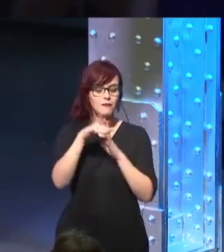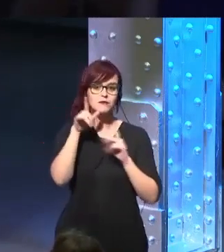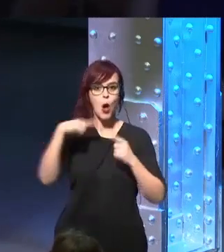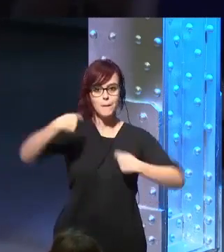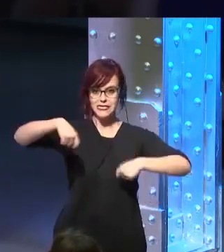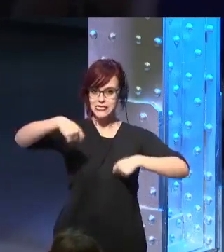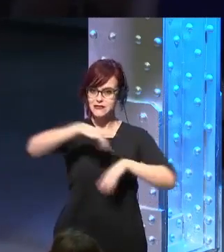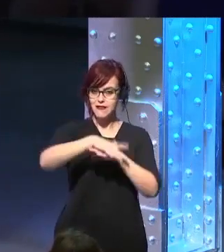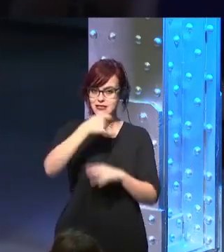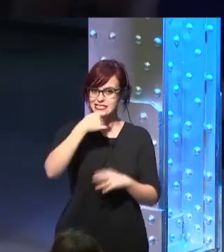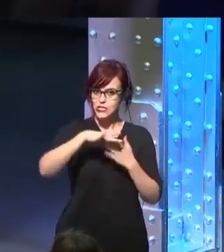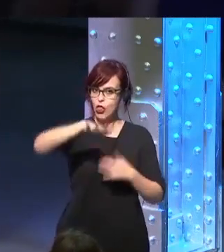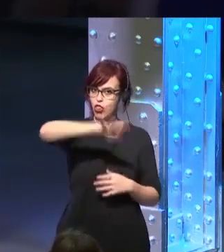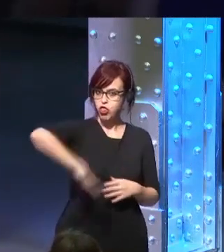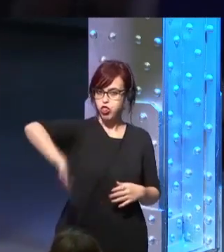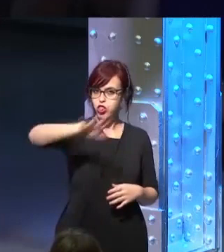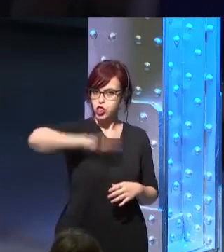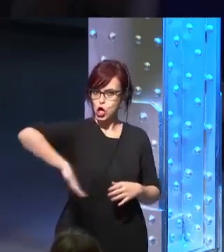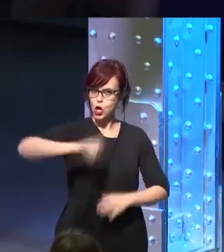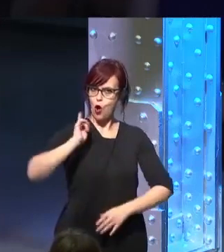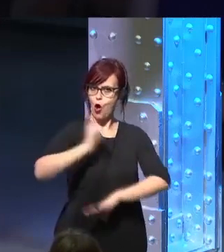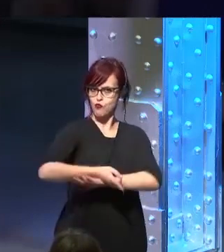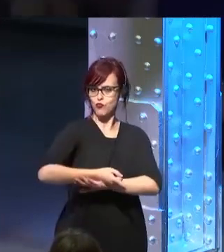ser extremadamente